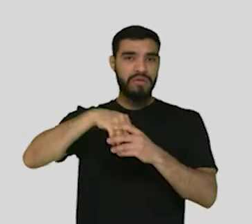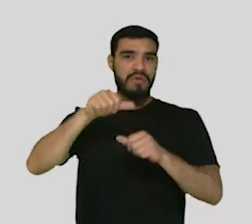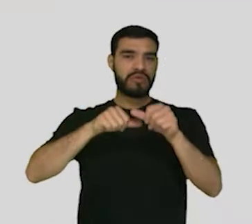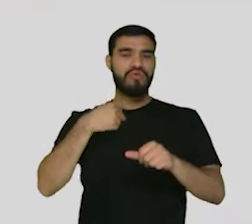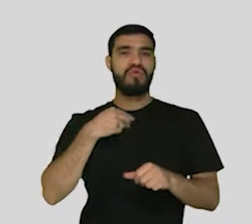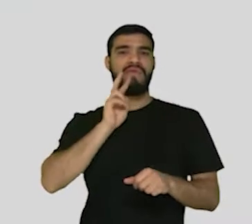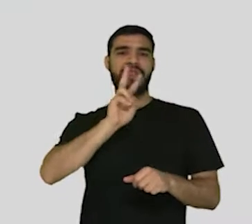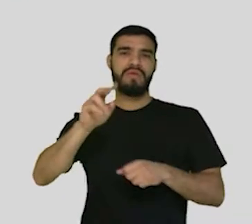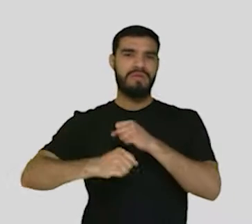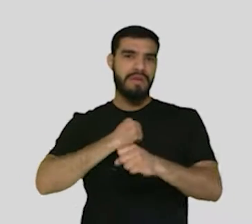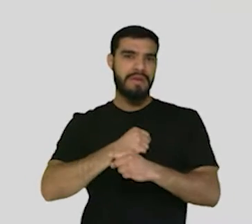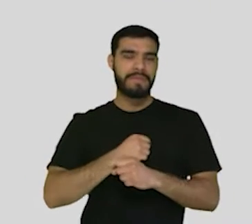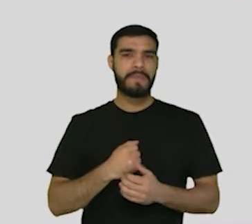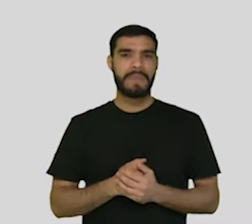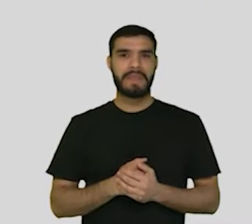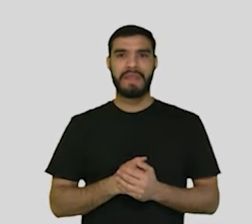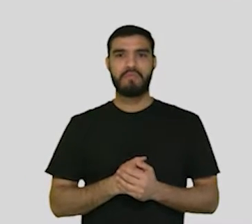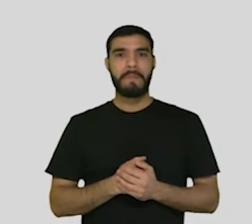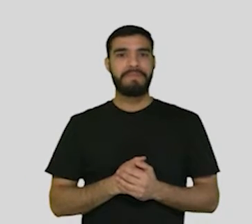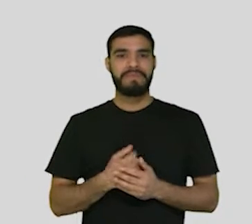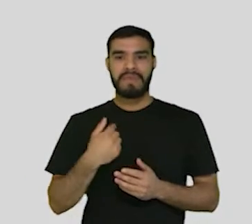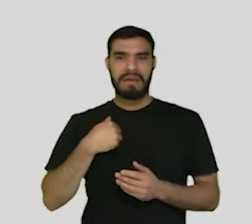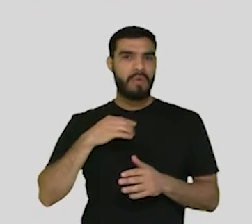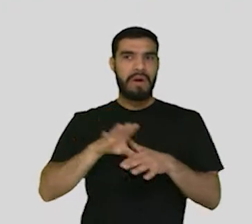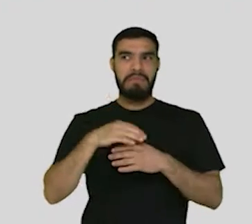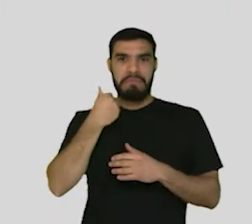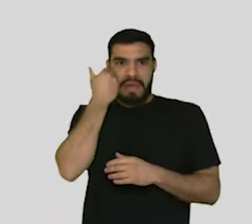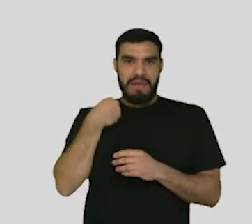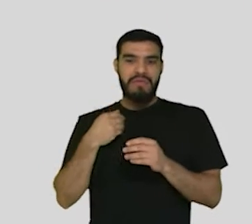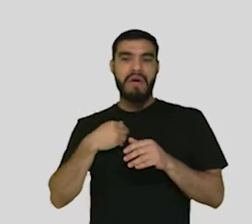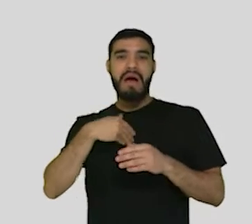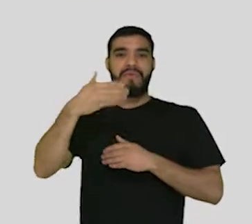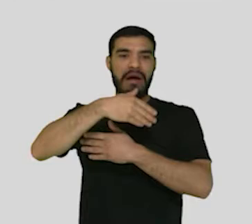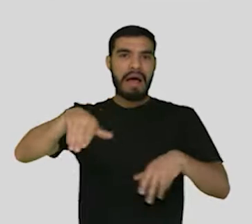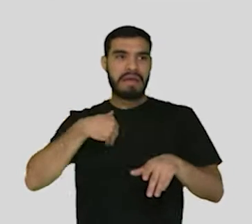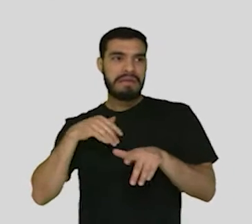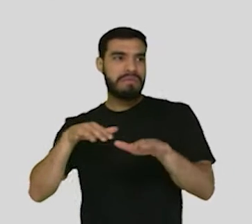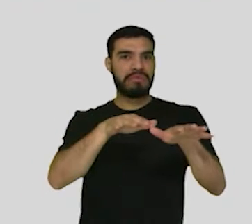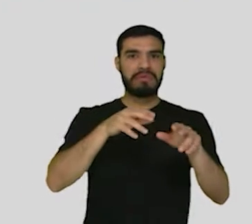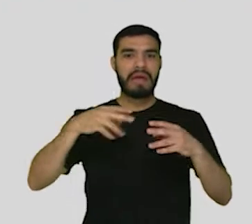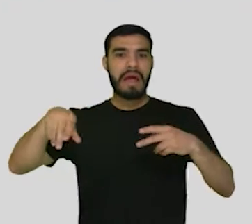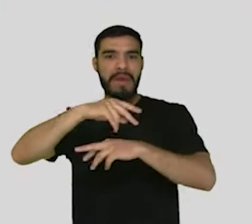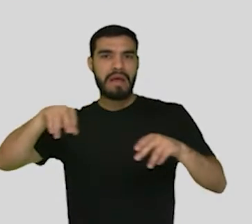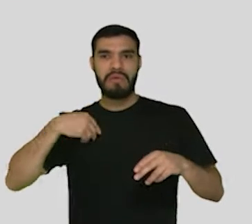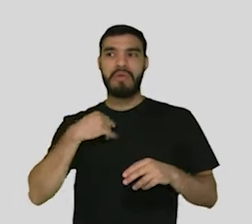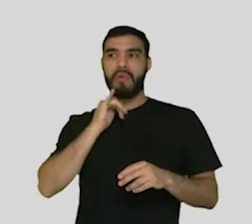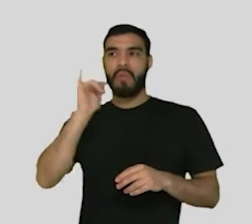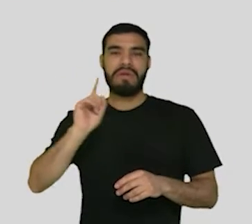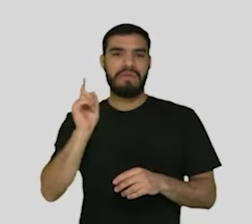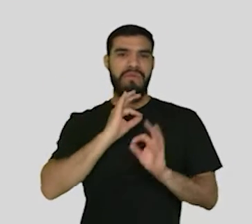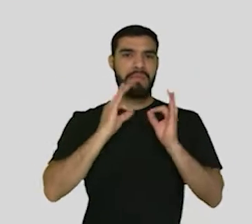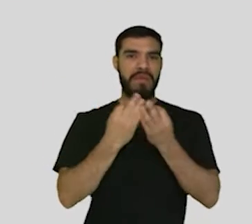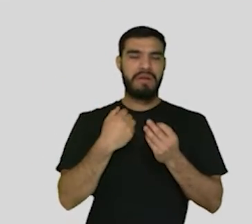años. Primera movilización, oye, ya puedo pues públicamente, como colectivo, ningo se mandó a. ¿Vais a curir? Hemos muy miñan